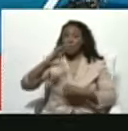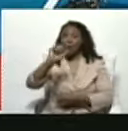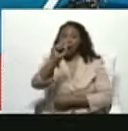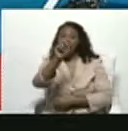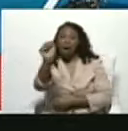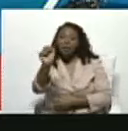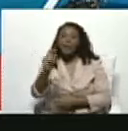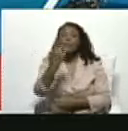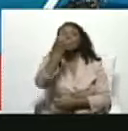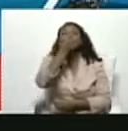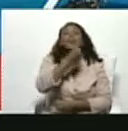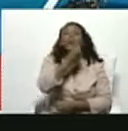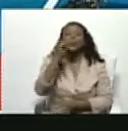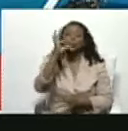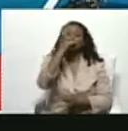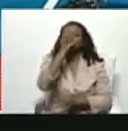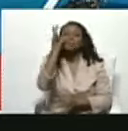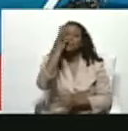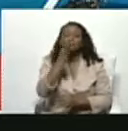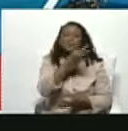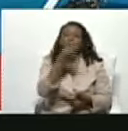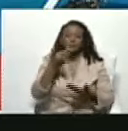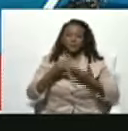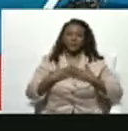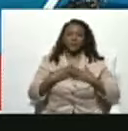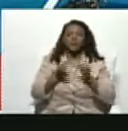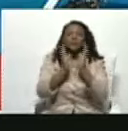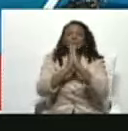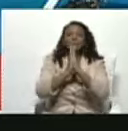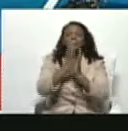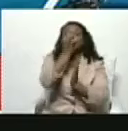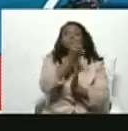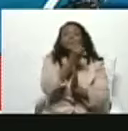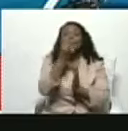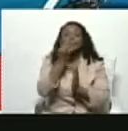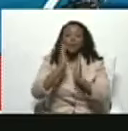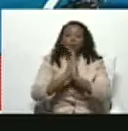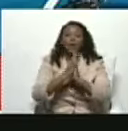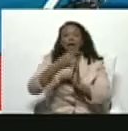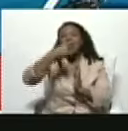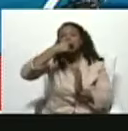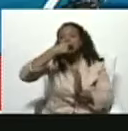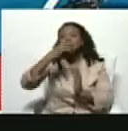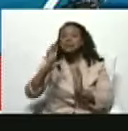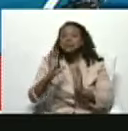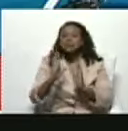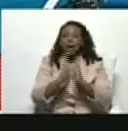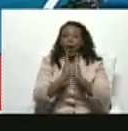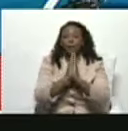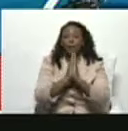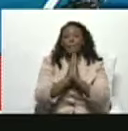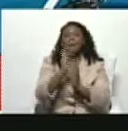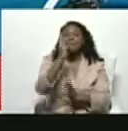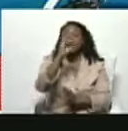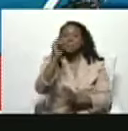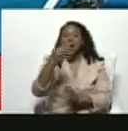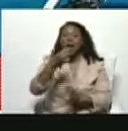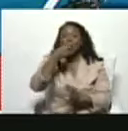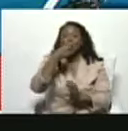es hacer la primera comunión. Ah, ok. Ese es el requisito fundamental. Okay. Primero, hacer la primera comunión.